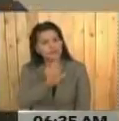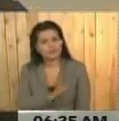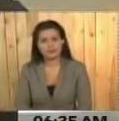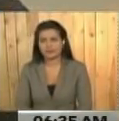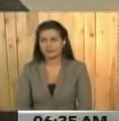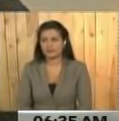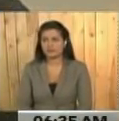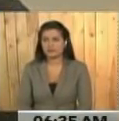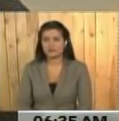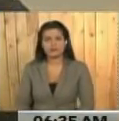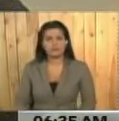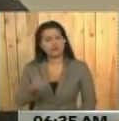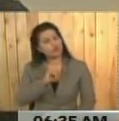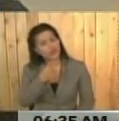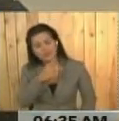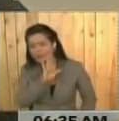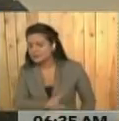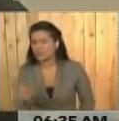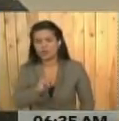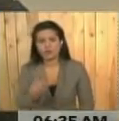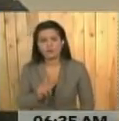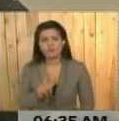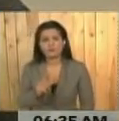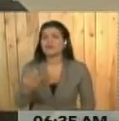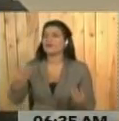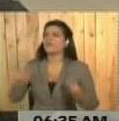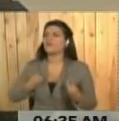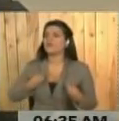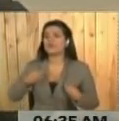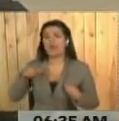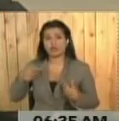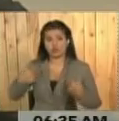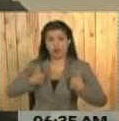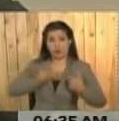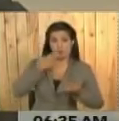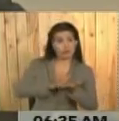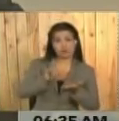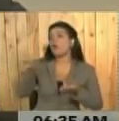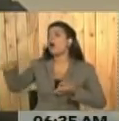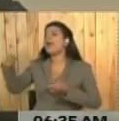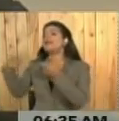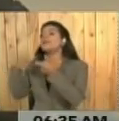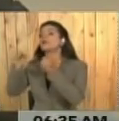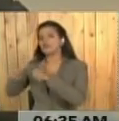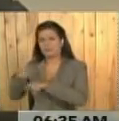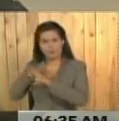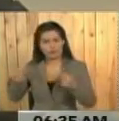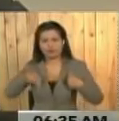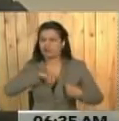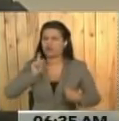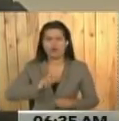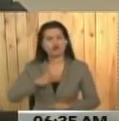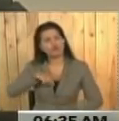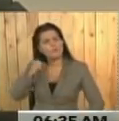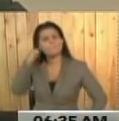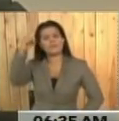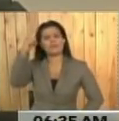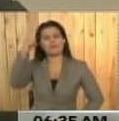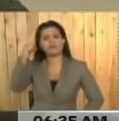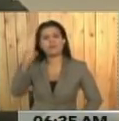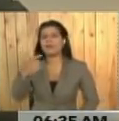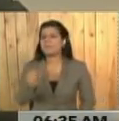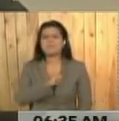dijera eso que que se le iría la vida a los enemigos de la patria pero nosotros no porque nosotros vamos a vencer no hay miedo en verdad no hay miedo porque